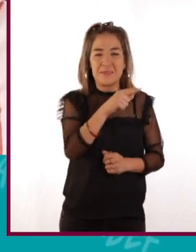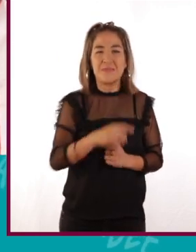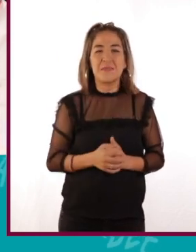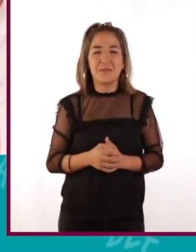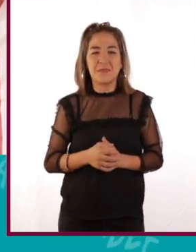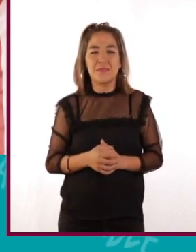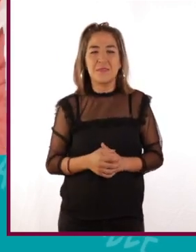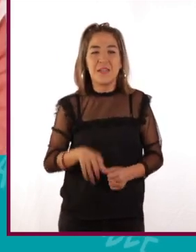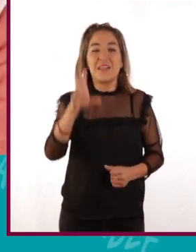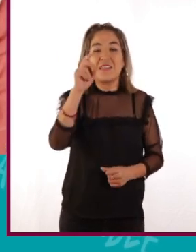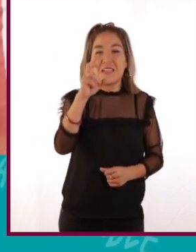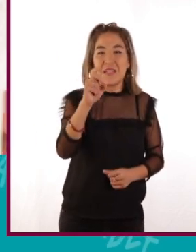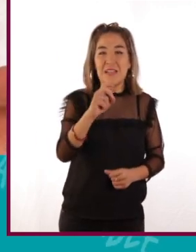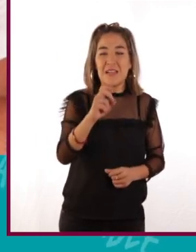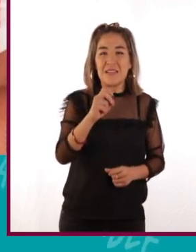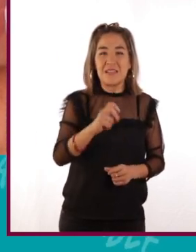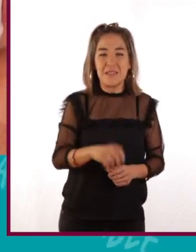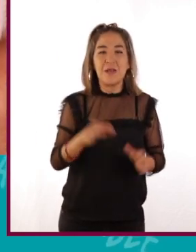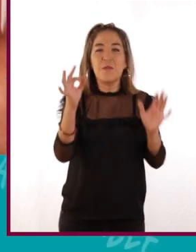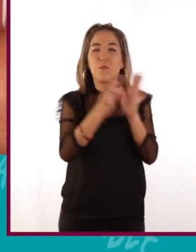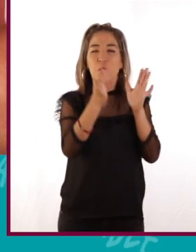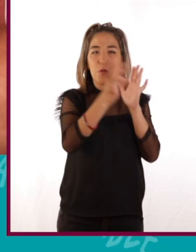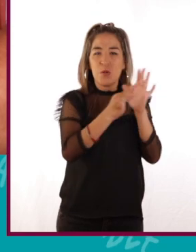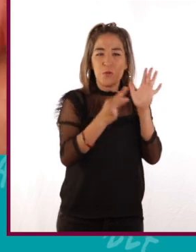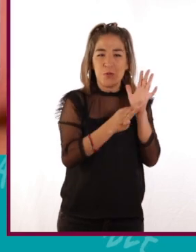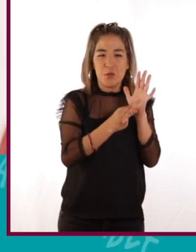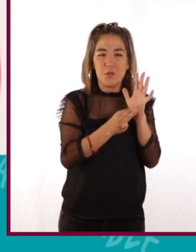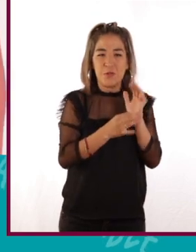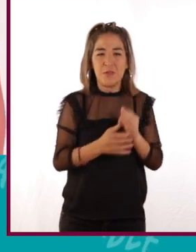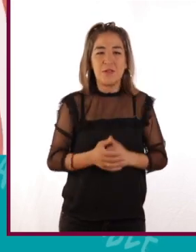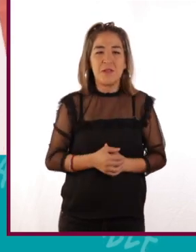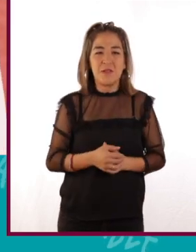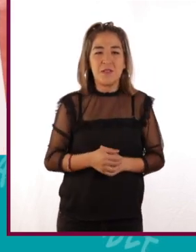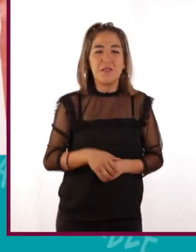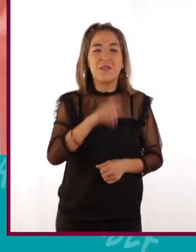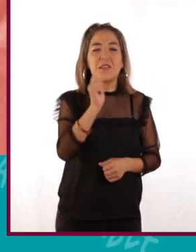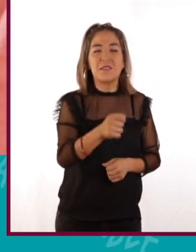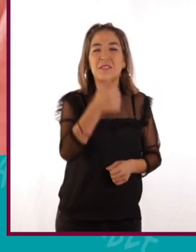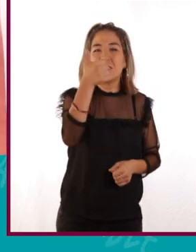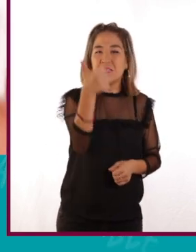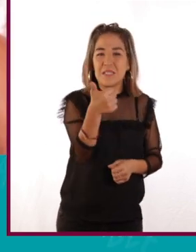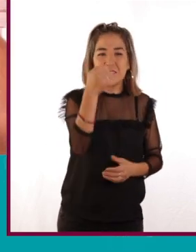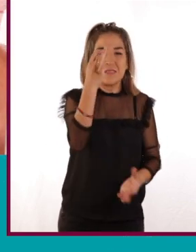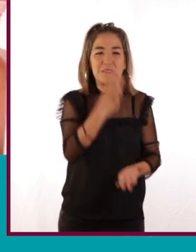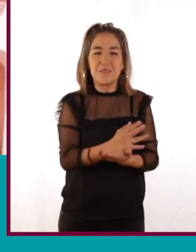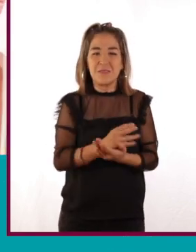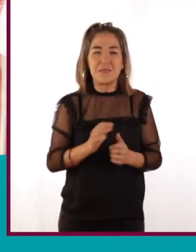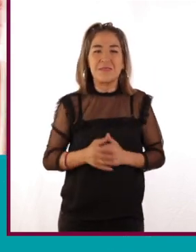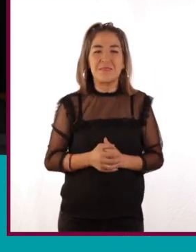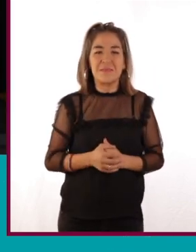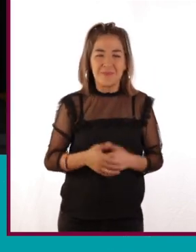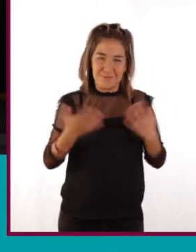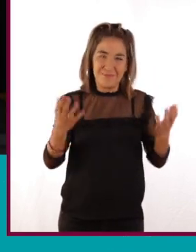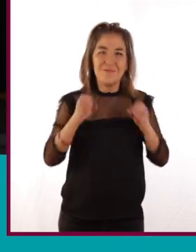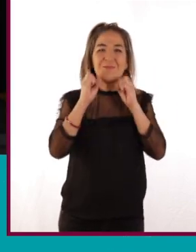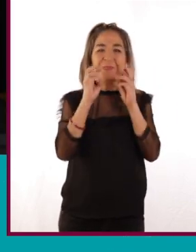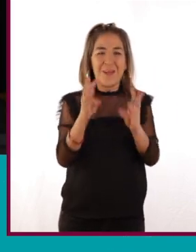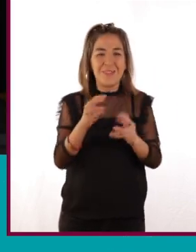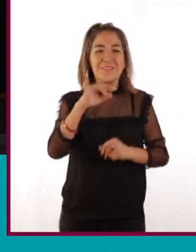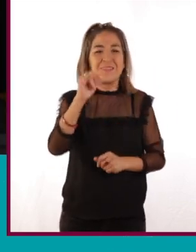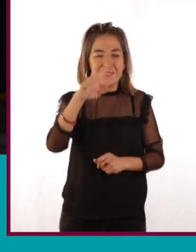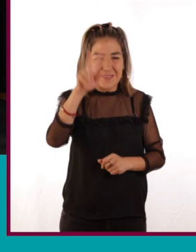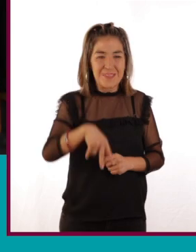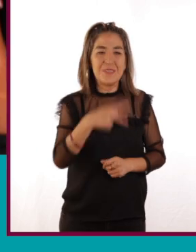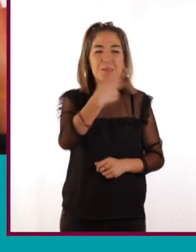el dodecaedro tiene 30 aristas, pero el tetraedro solo tiene 6.